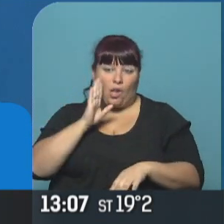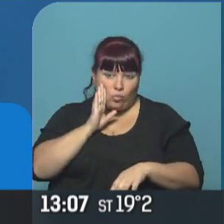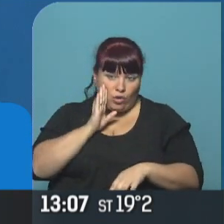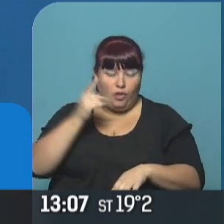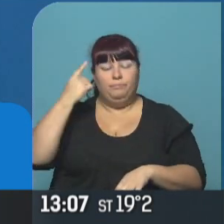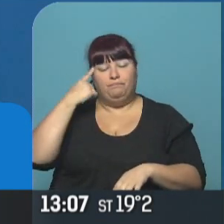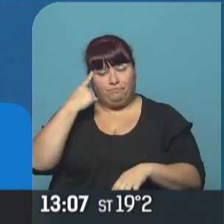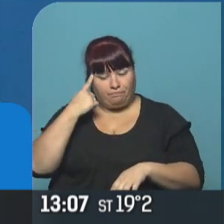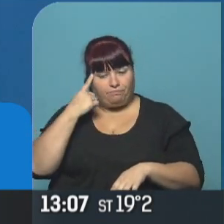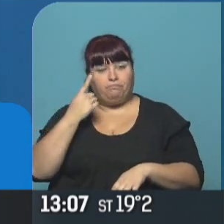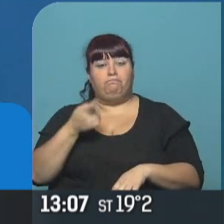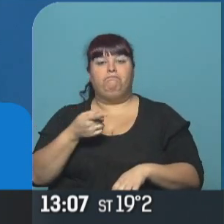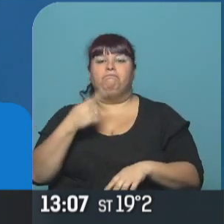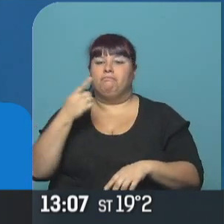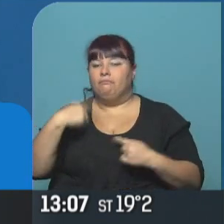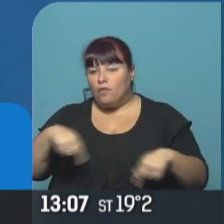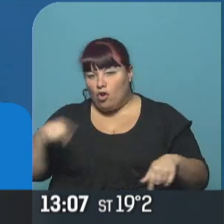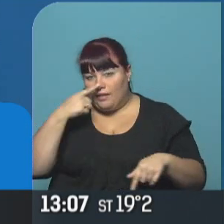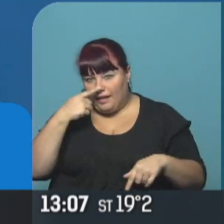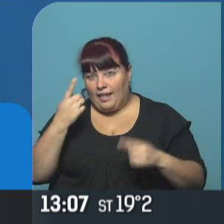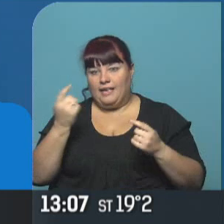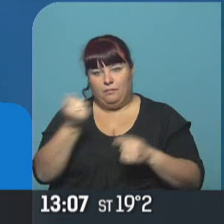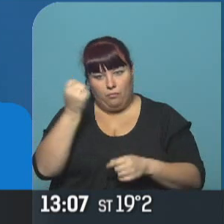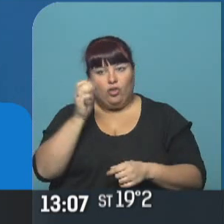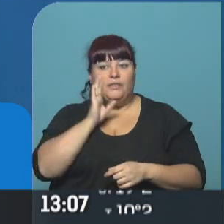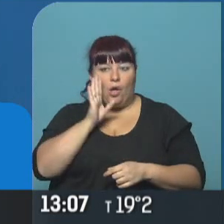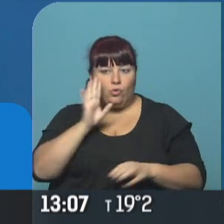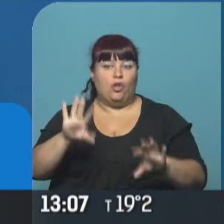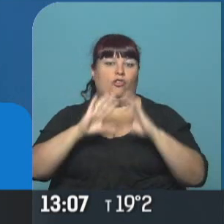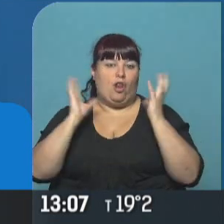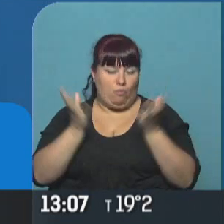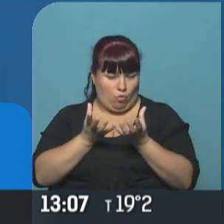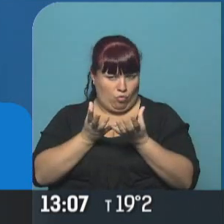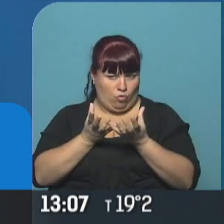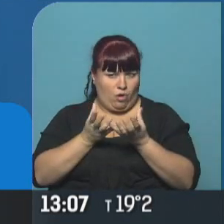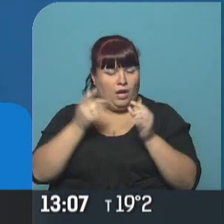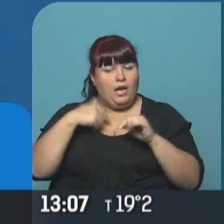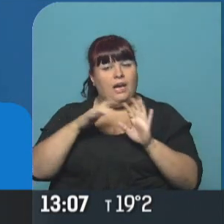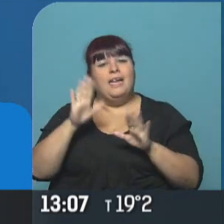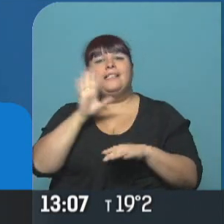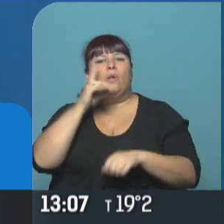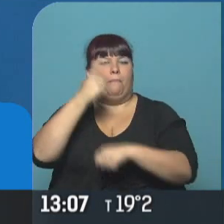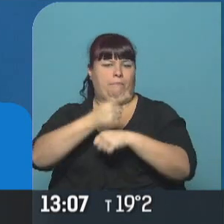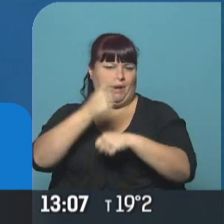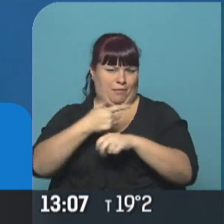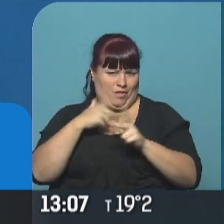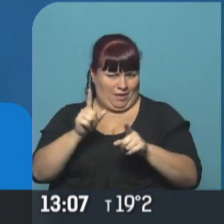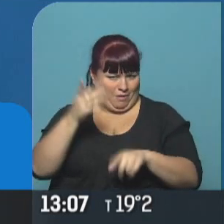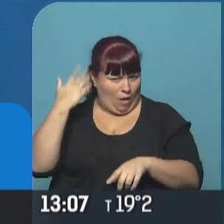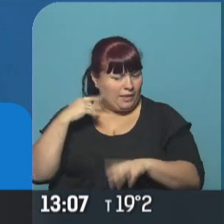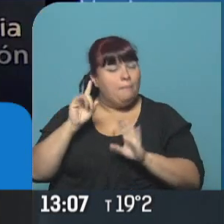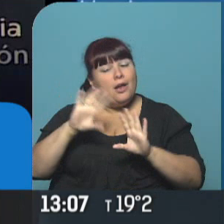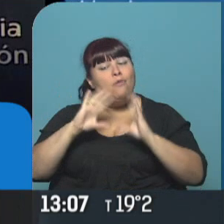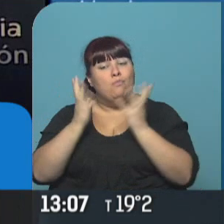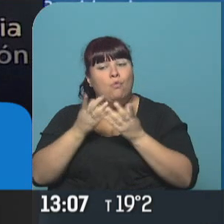teniendo en world cuenta los intereses y la And while we're relevancia de putting Estados America Unidos a first, nivel mundial. as I Nosotros said estamos poniendo earlier, Estados Unidos primero, the como world is dije also antes, getting the pero el message that